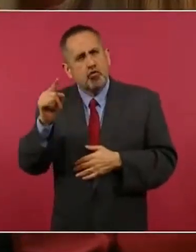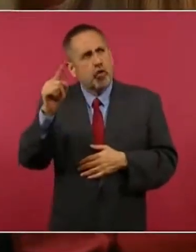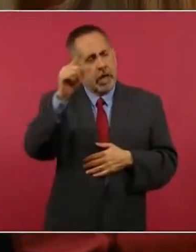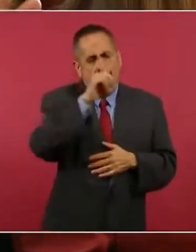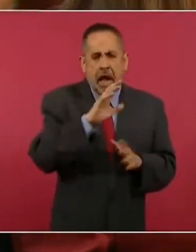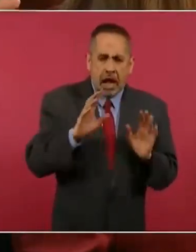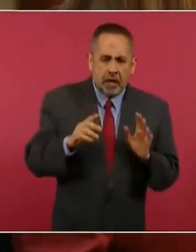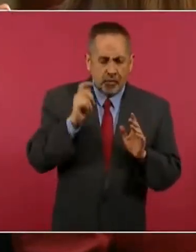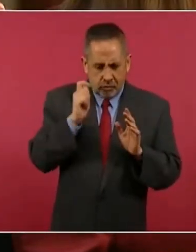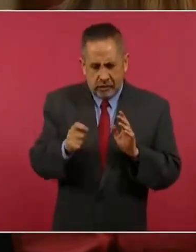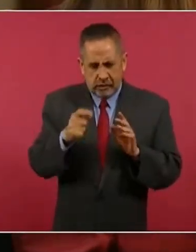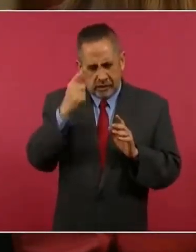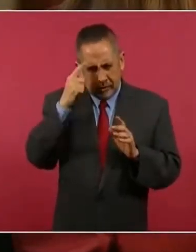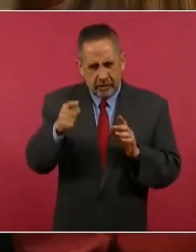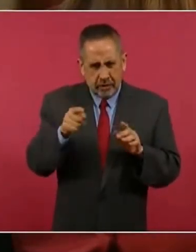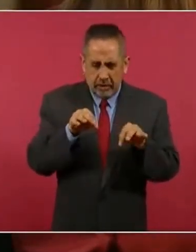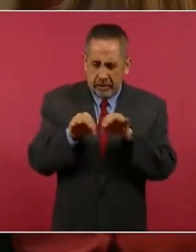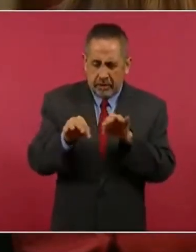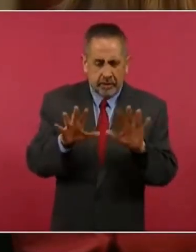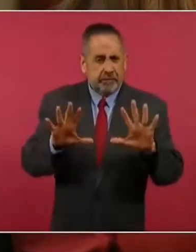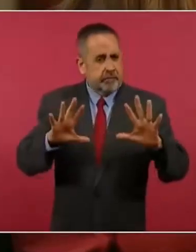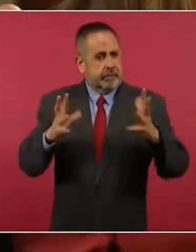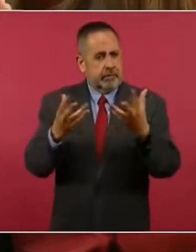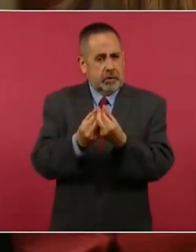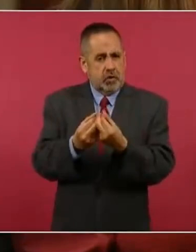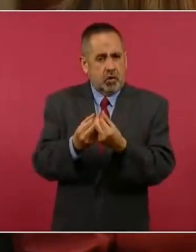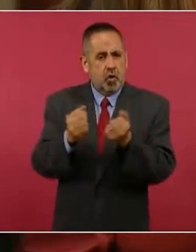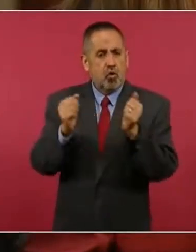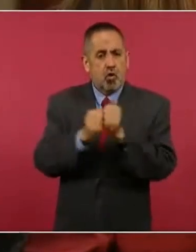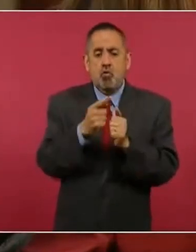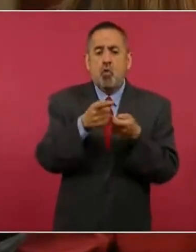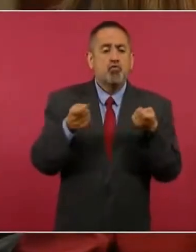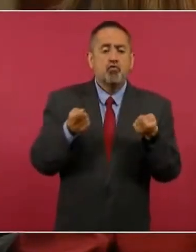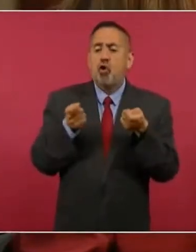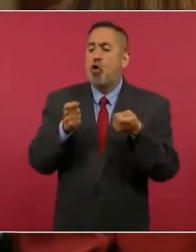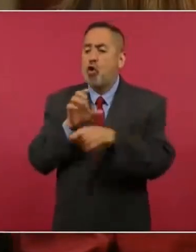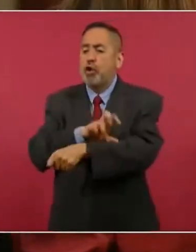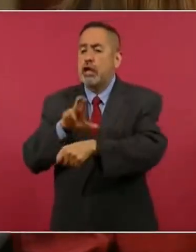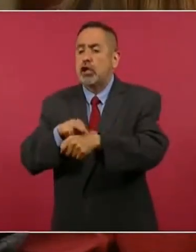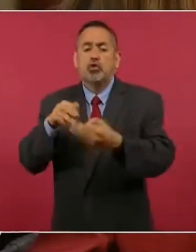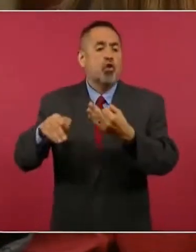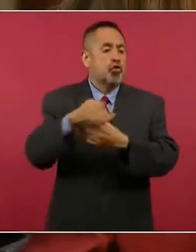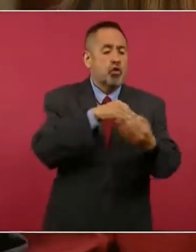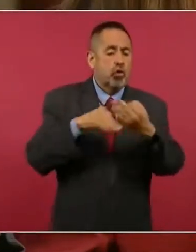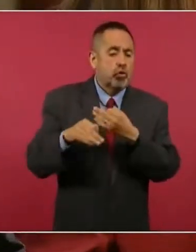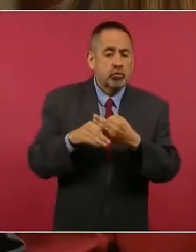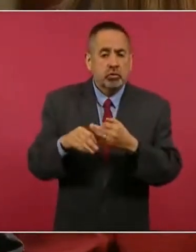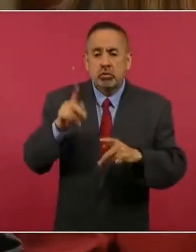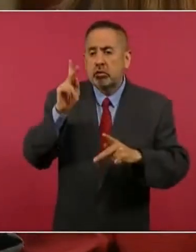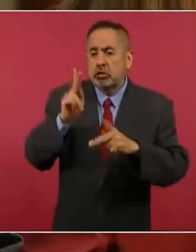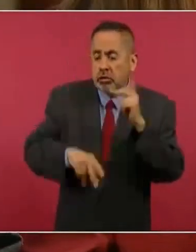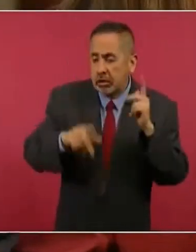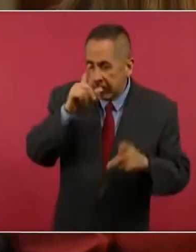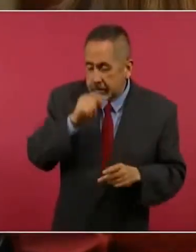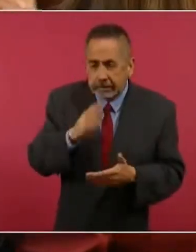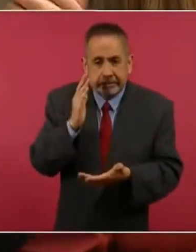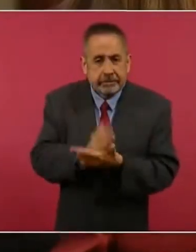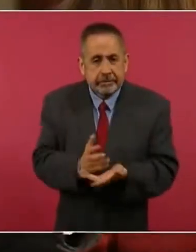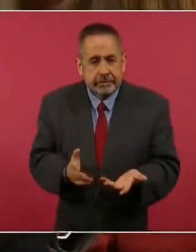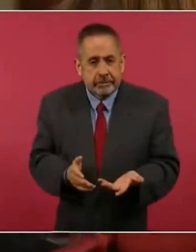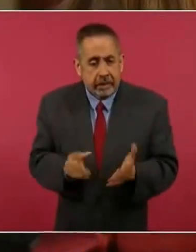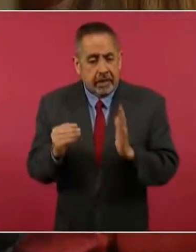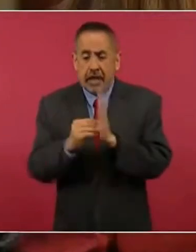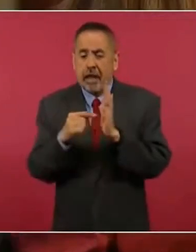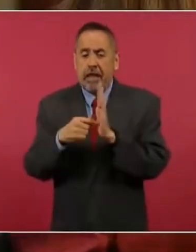esfuerzo por trabajar la anticorrupción con un sistema coordinado no ha terminado de fraguarse y está dentro de